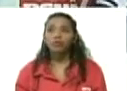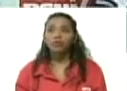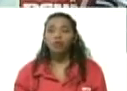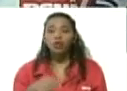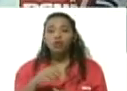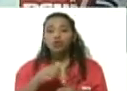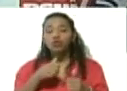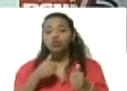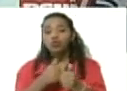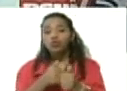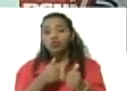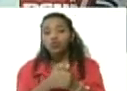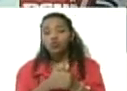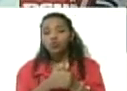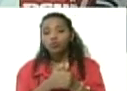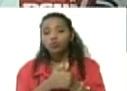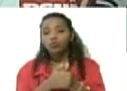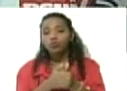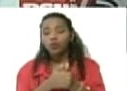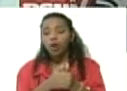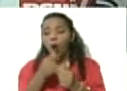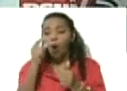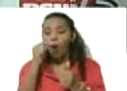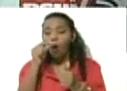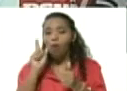suplente de Stefanelli,